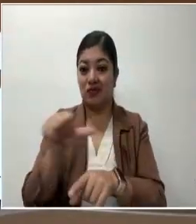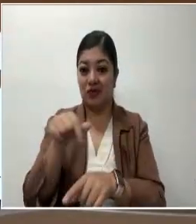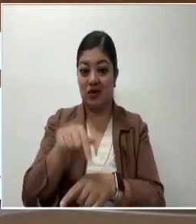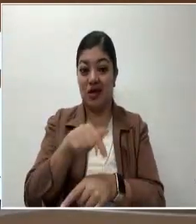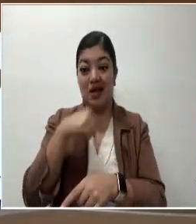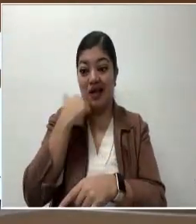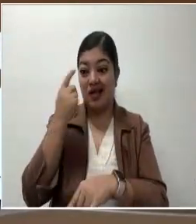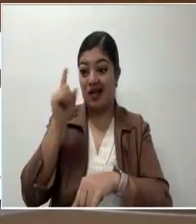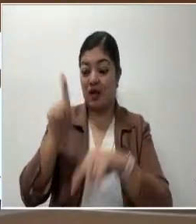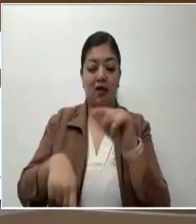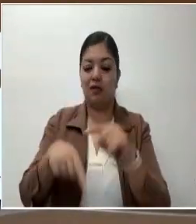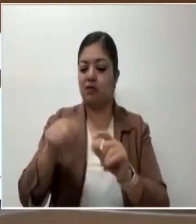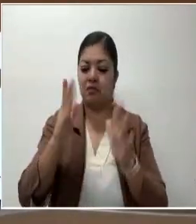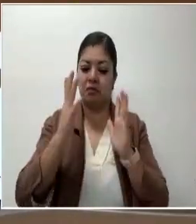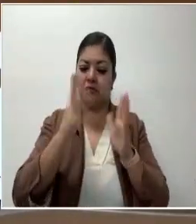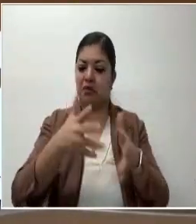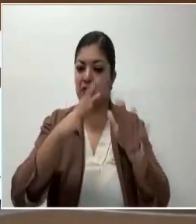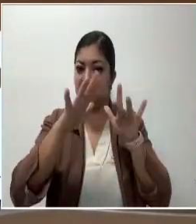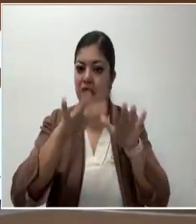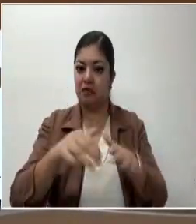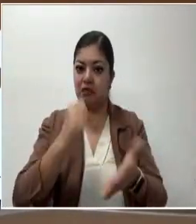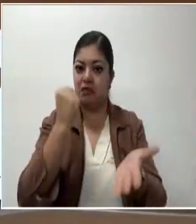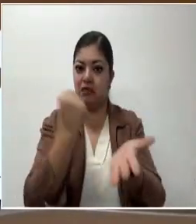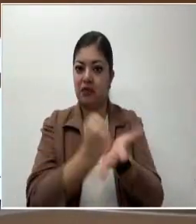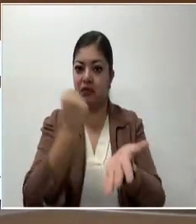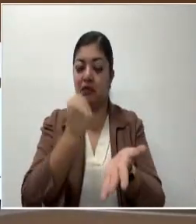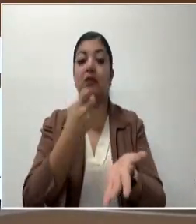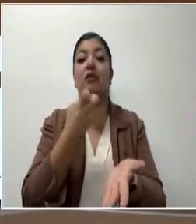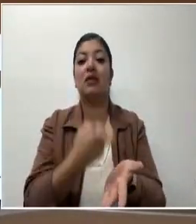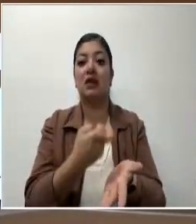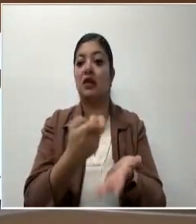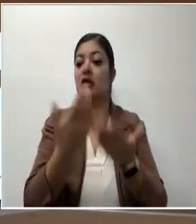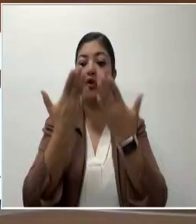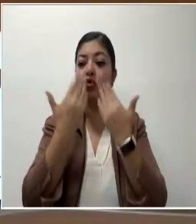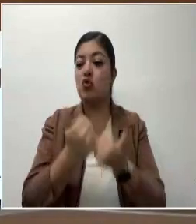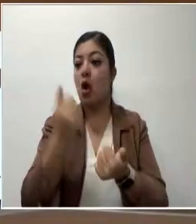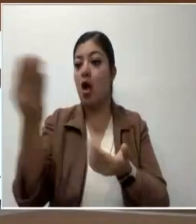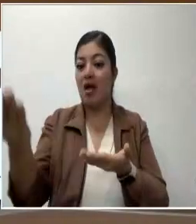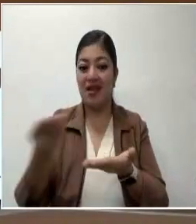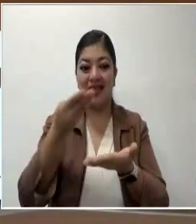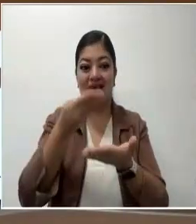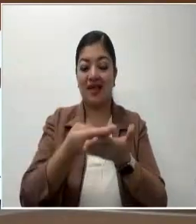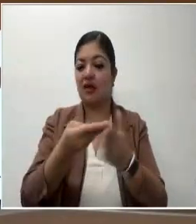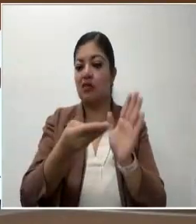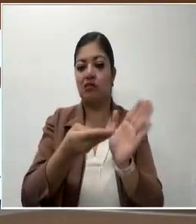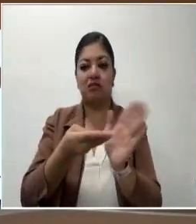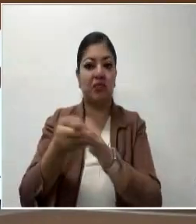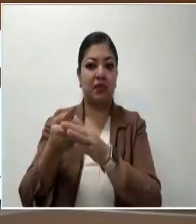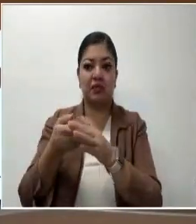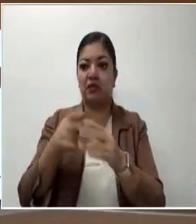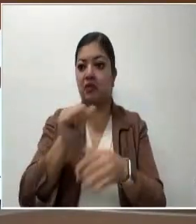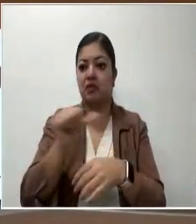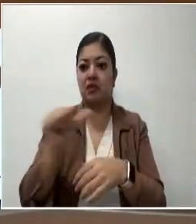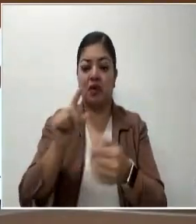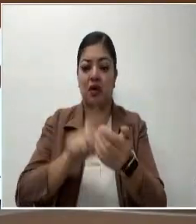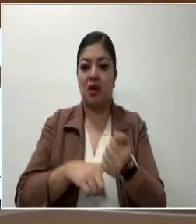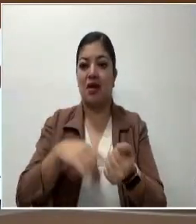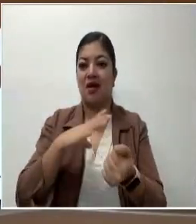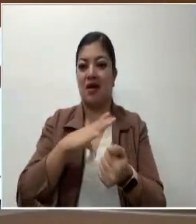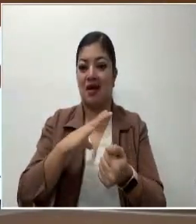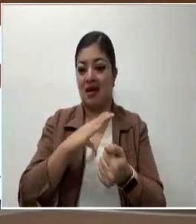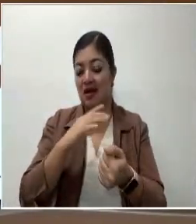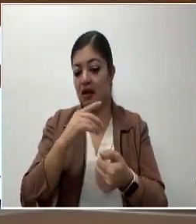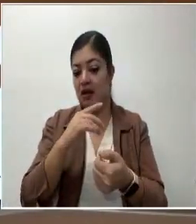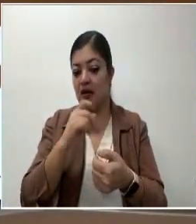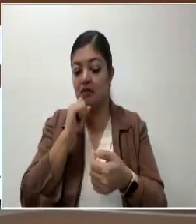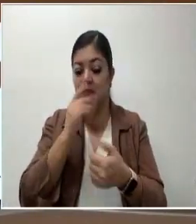la resolución controvertida dejar sin efecto el apercibimiento decretado durante la sustanciación del recurso